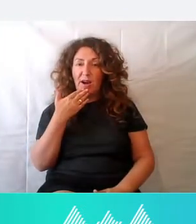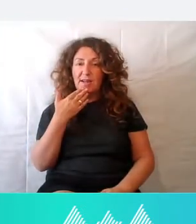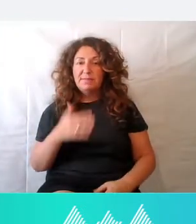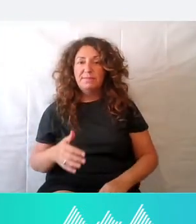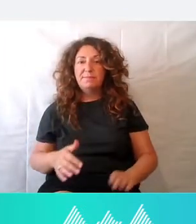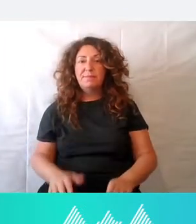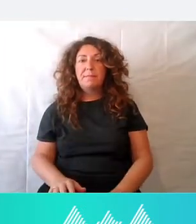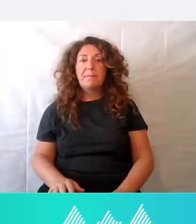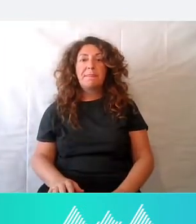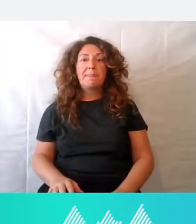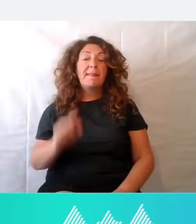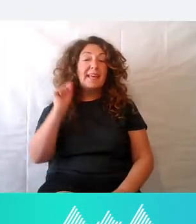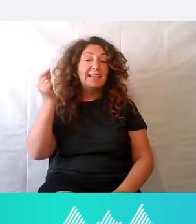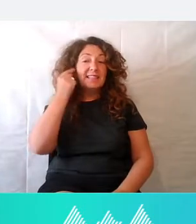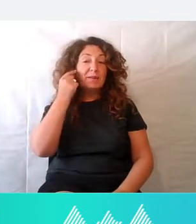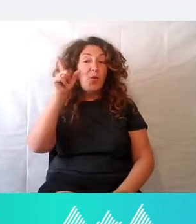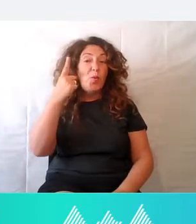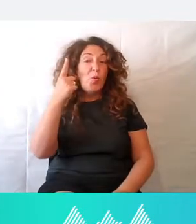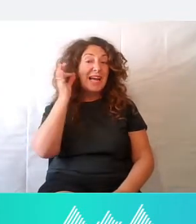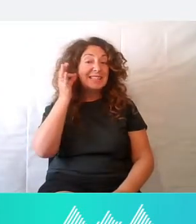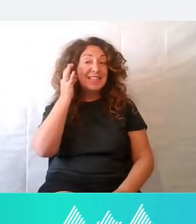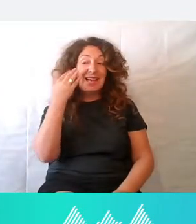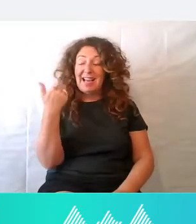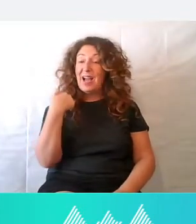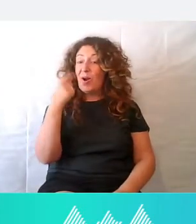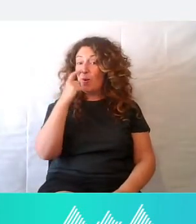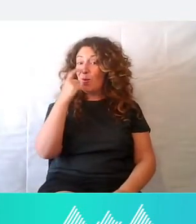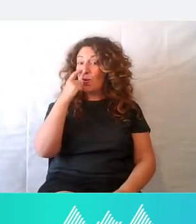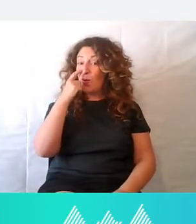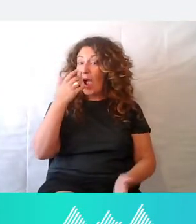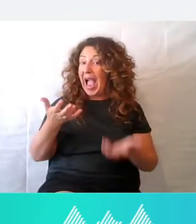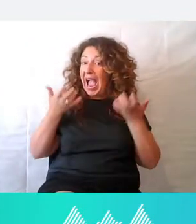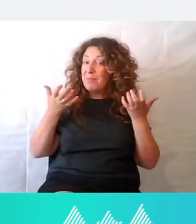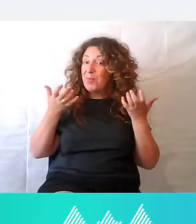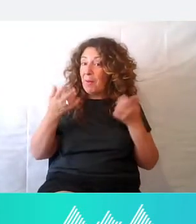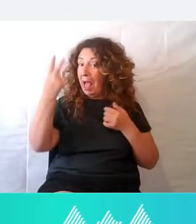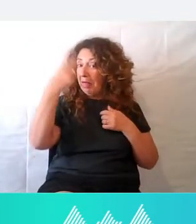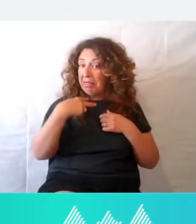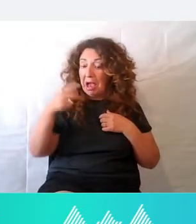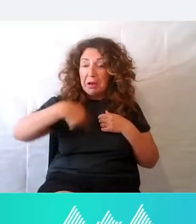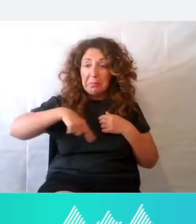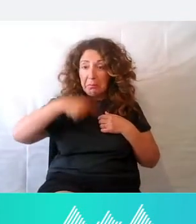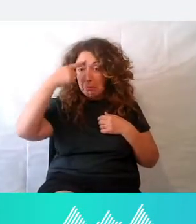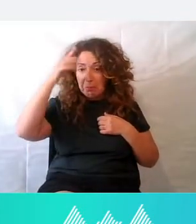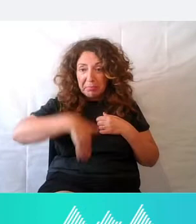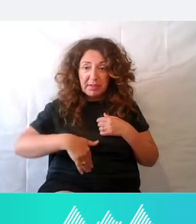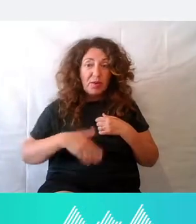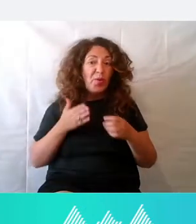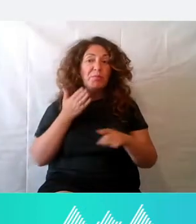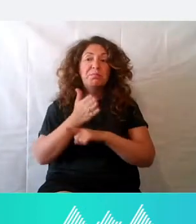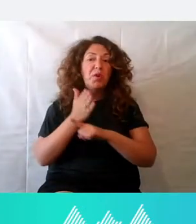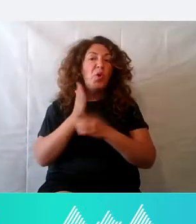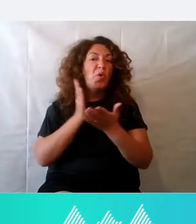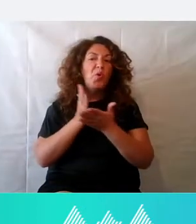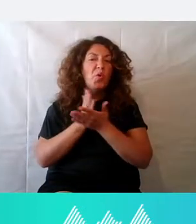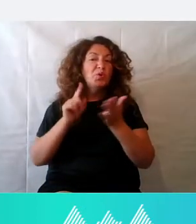que una de las chicas que aprobó el junio era ciega y nos hizo el curso completo un curso de nueve meses